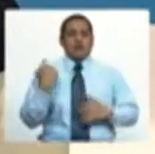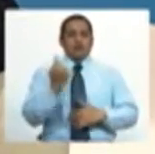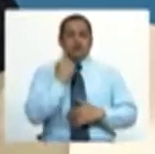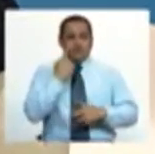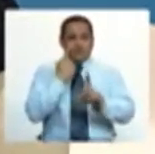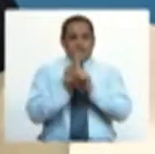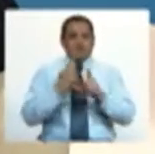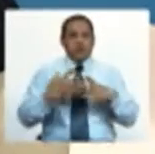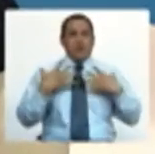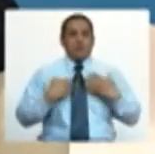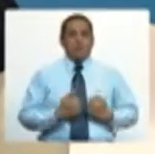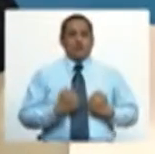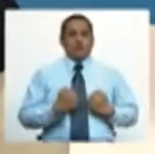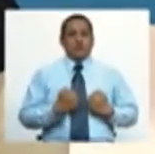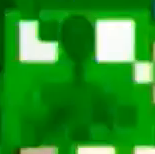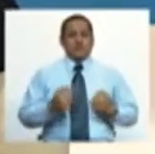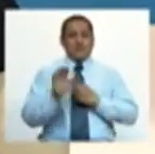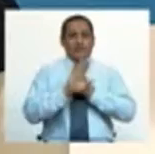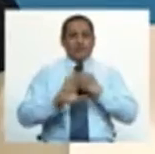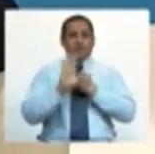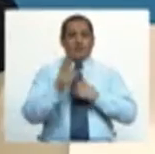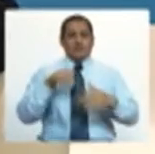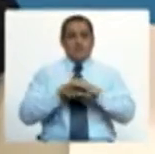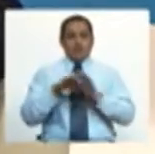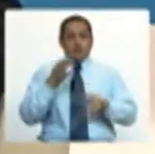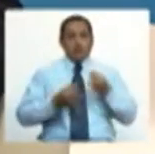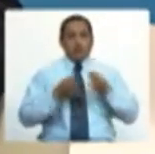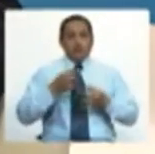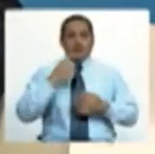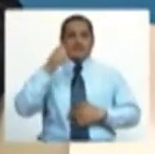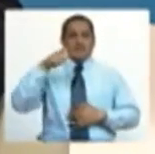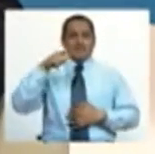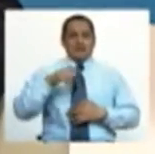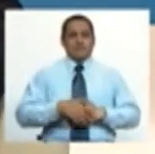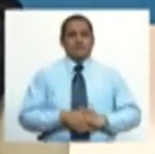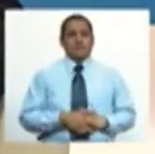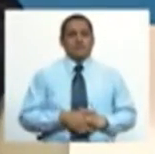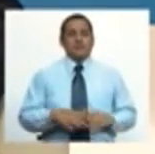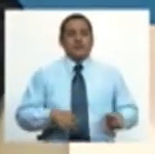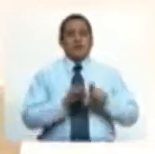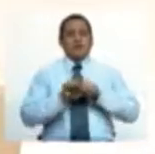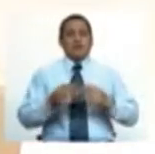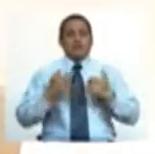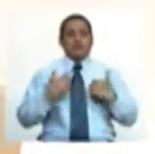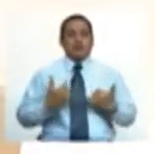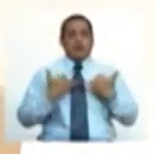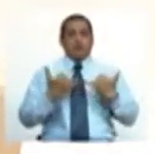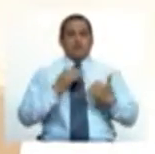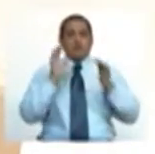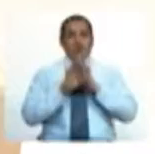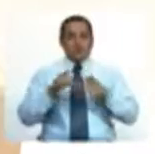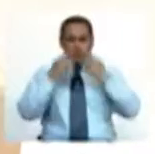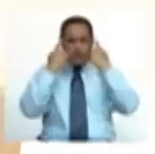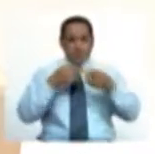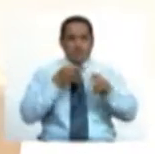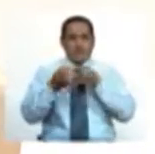solo con la presencia del abogado defensor en la audiencia correspondiente. Entonces tenemos que, si llegamos a